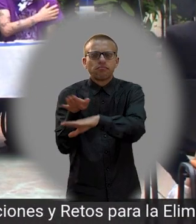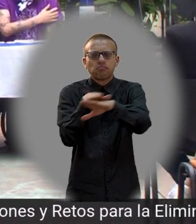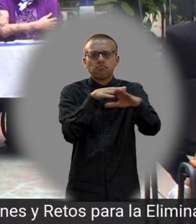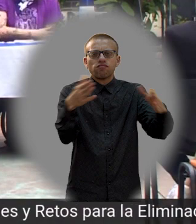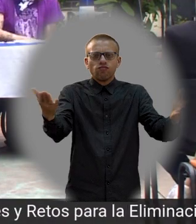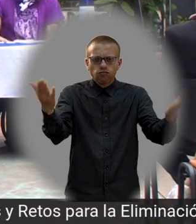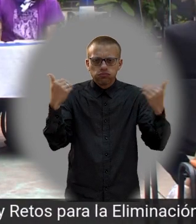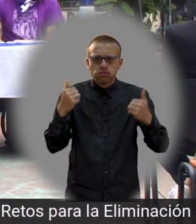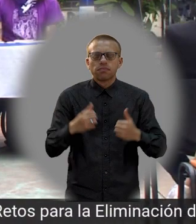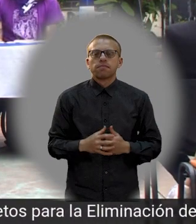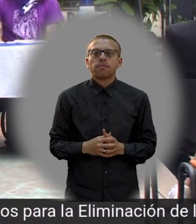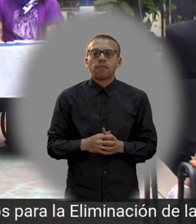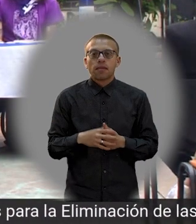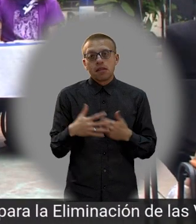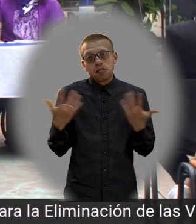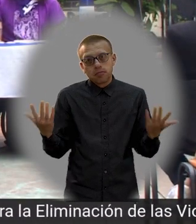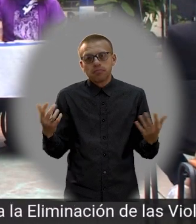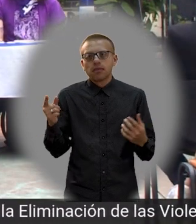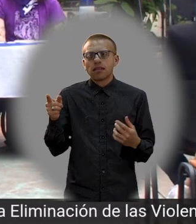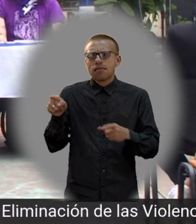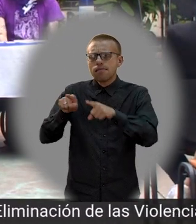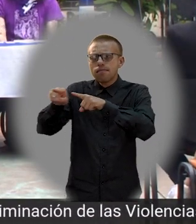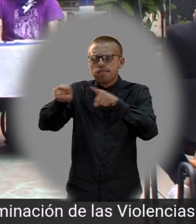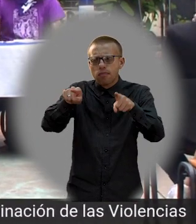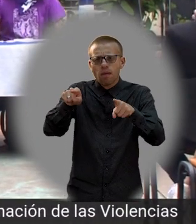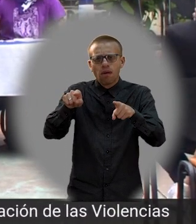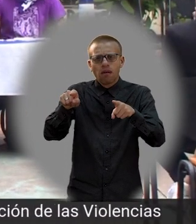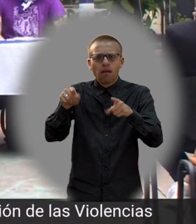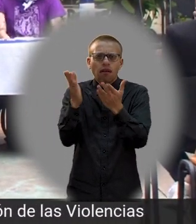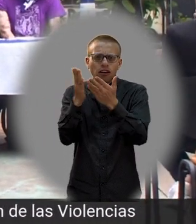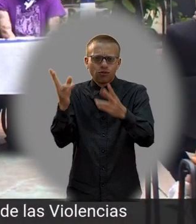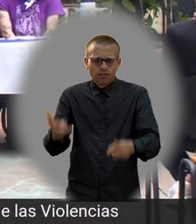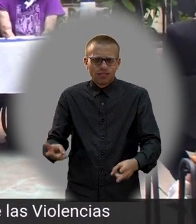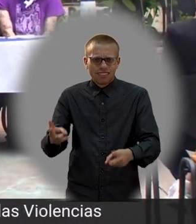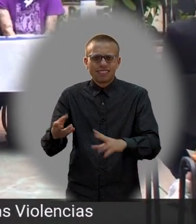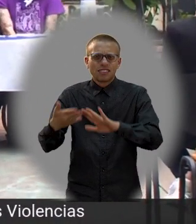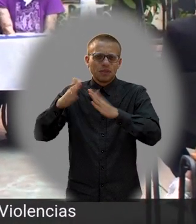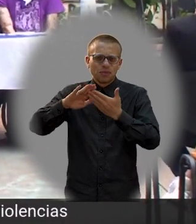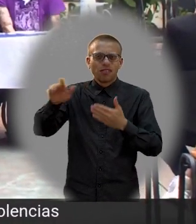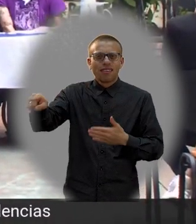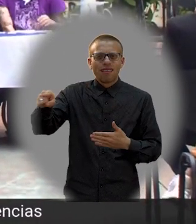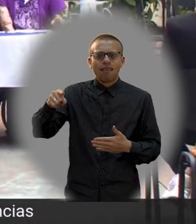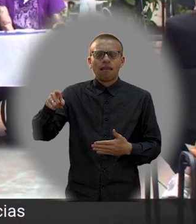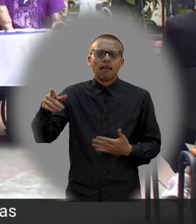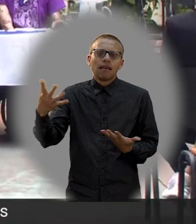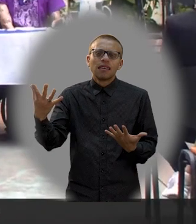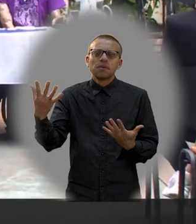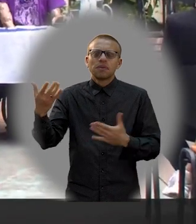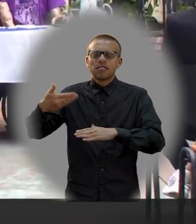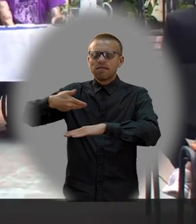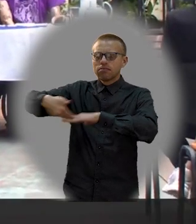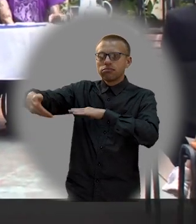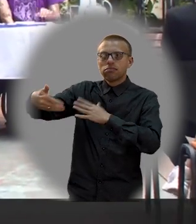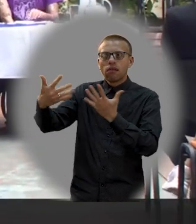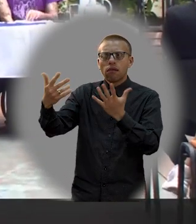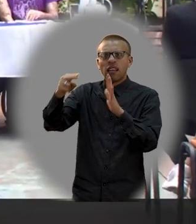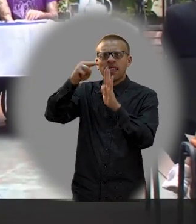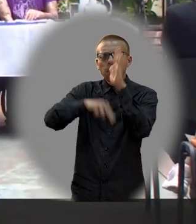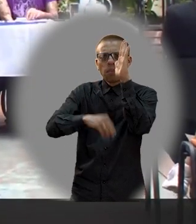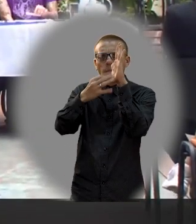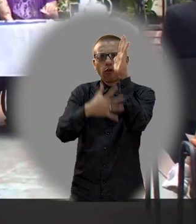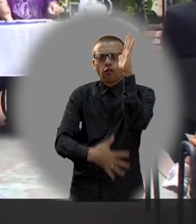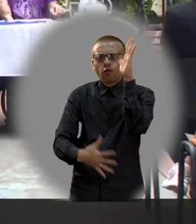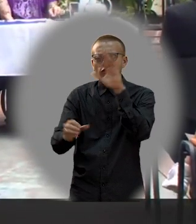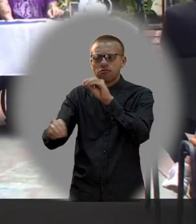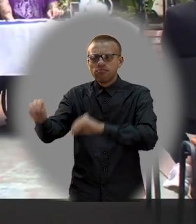ha mencionado, que ha hecho llegar la comunidad universitaria, diciendo queremos conversar sobre el protocolo, queremos aportar al